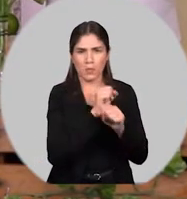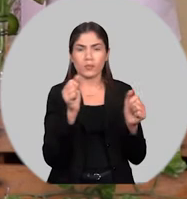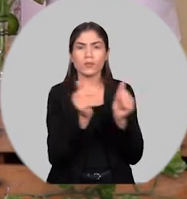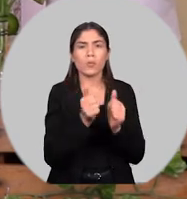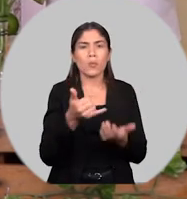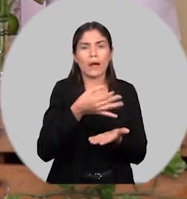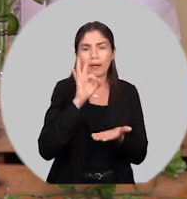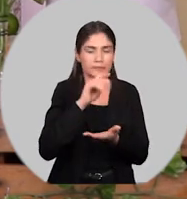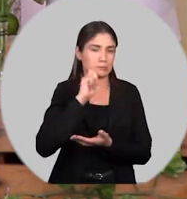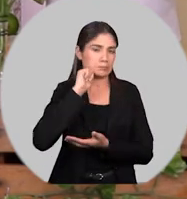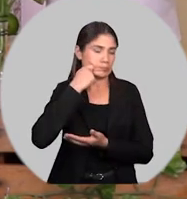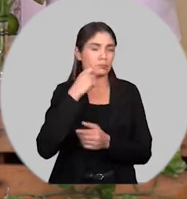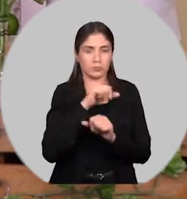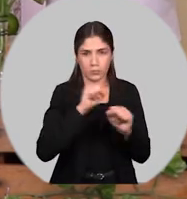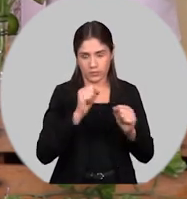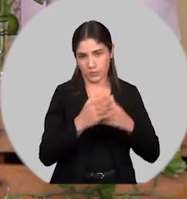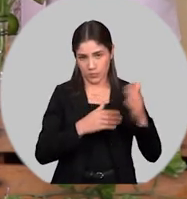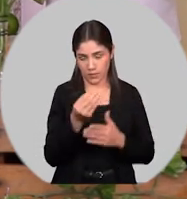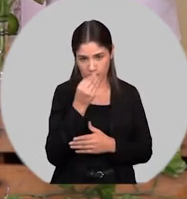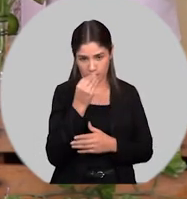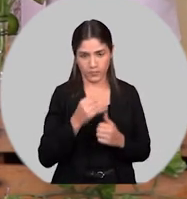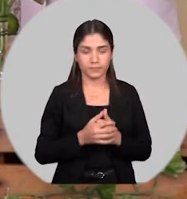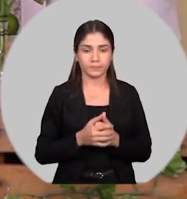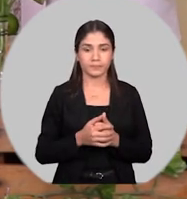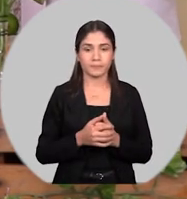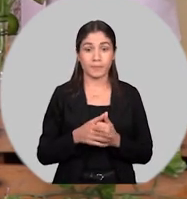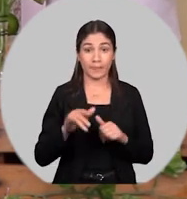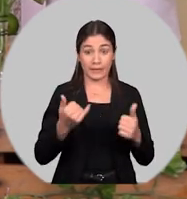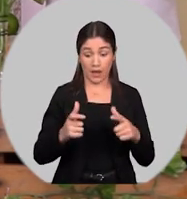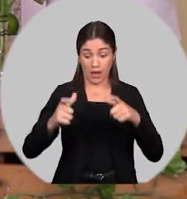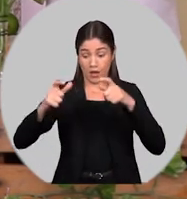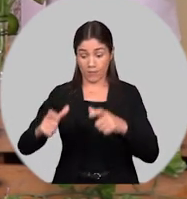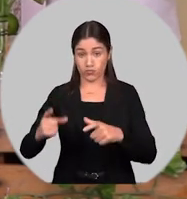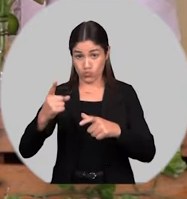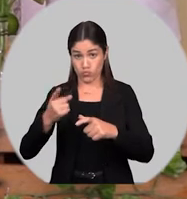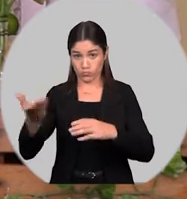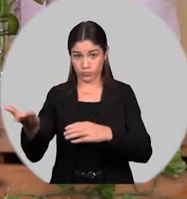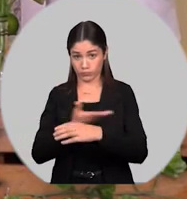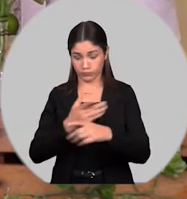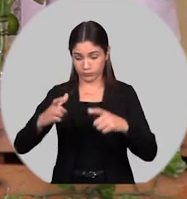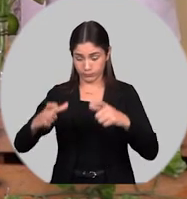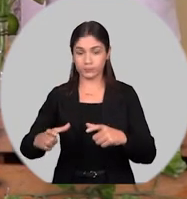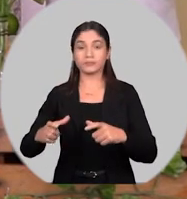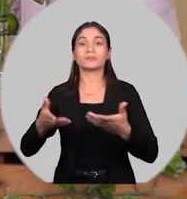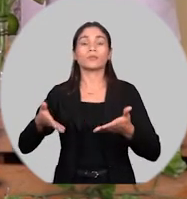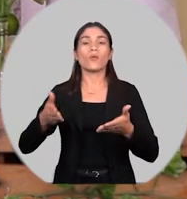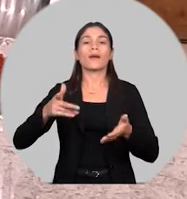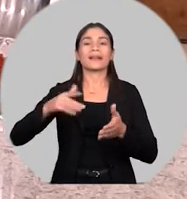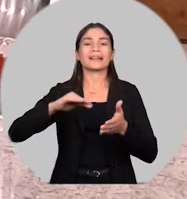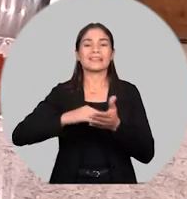está espectacular. Bueno, ahora acá ya tenemos nuestra cream cheese y vamos